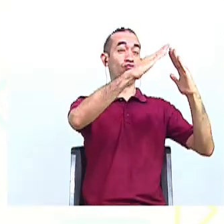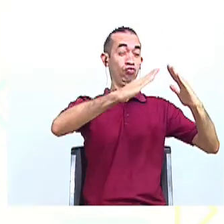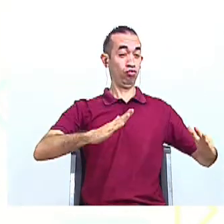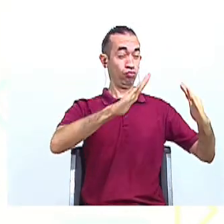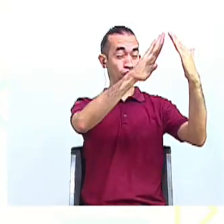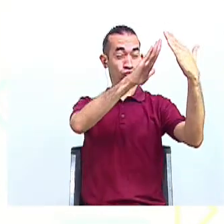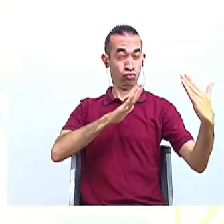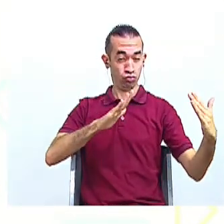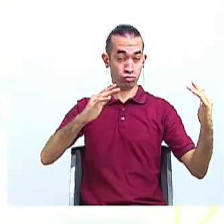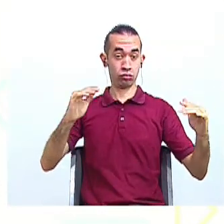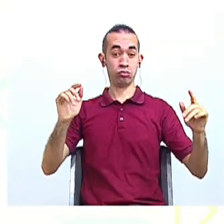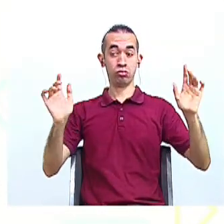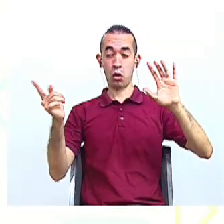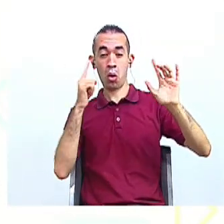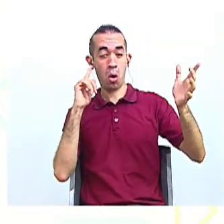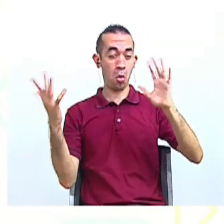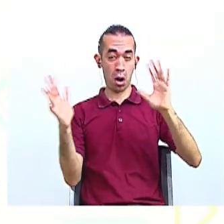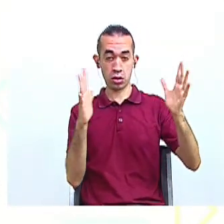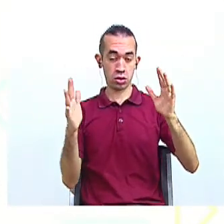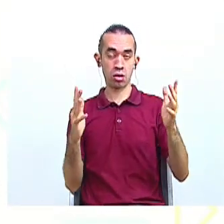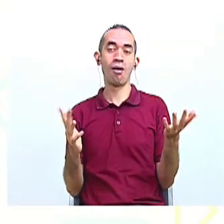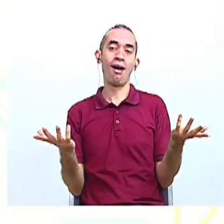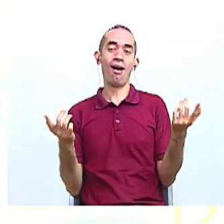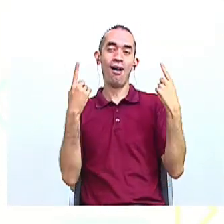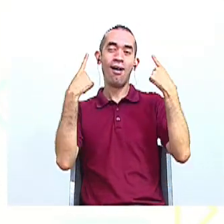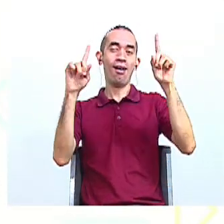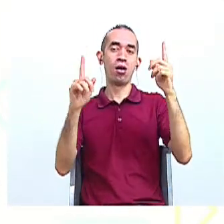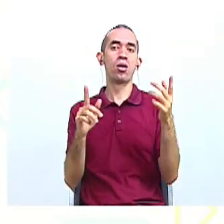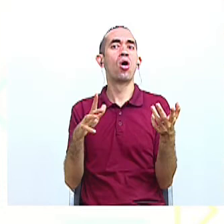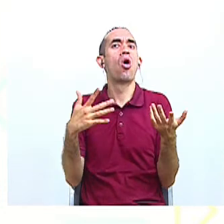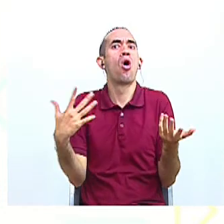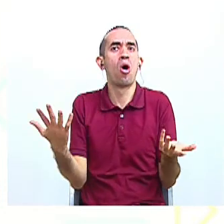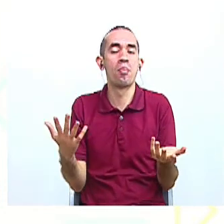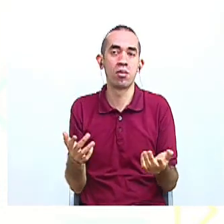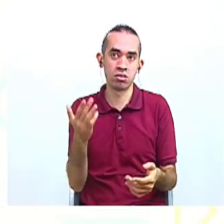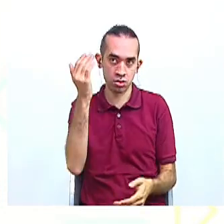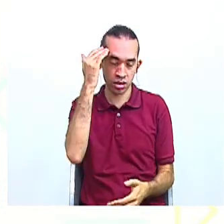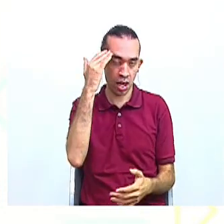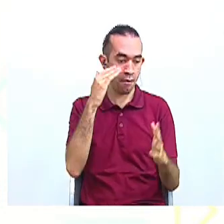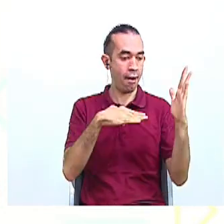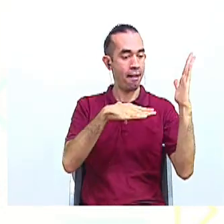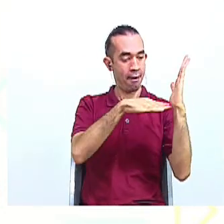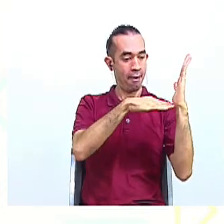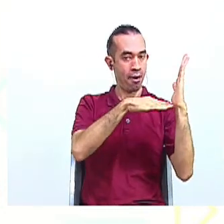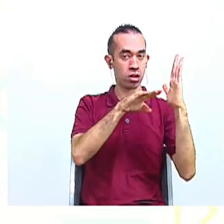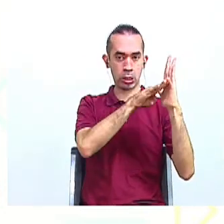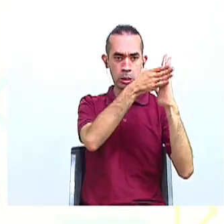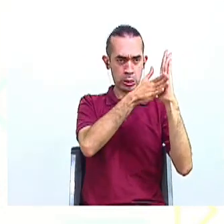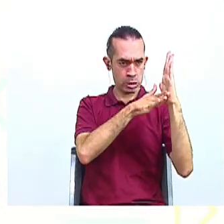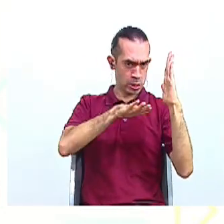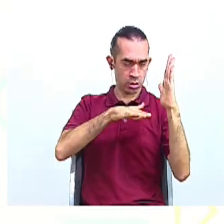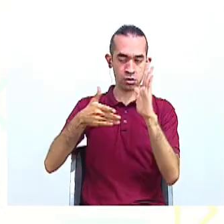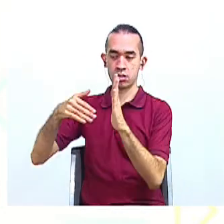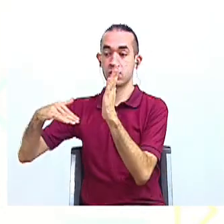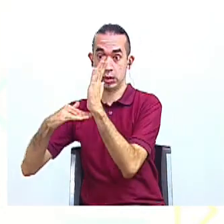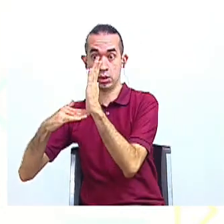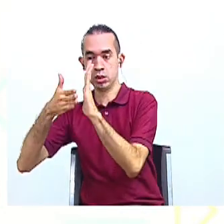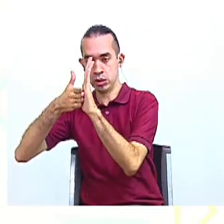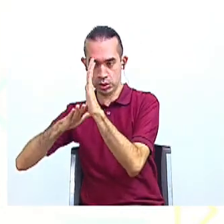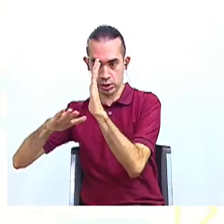pudimos realizar eso porque los ángulos eran congruentes, por lo tanto los triángulos van a